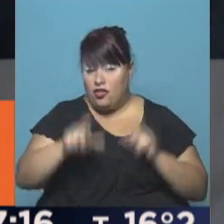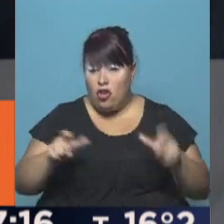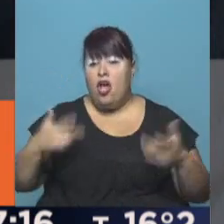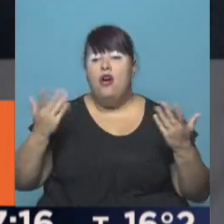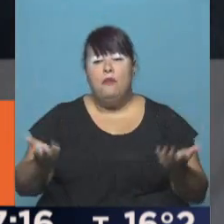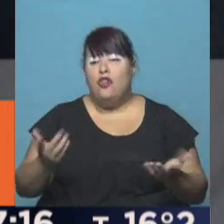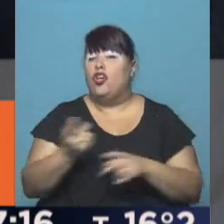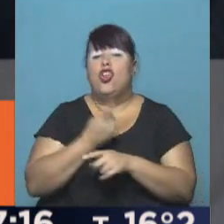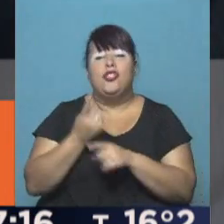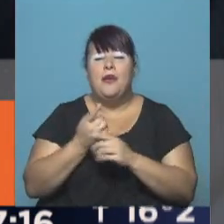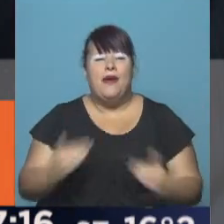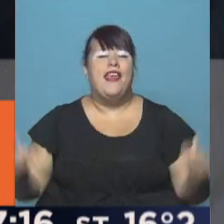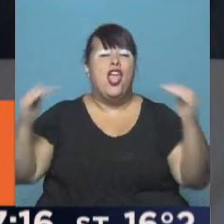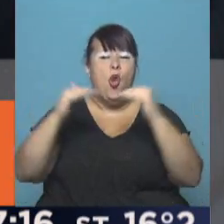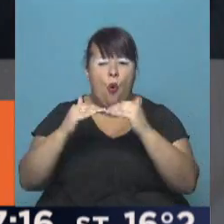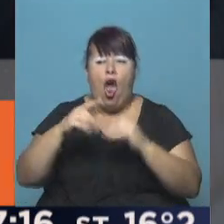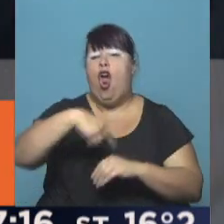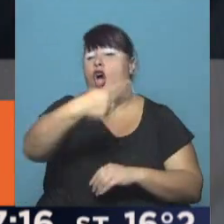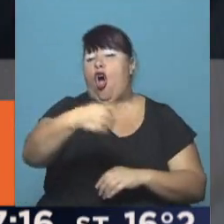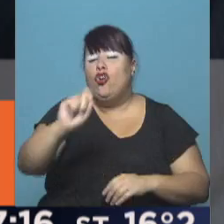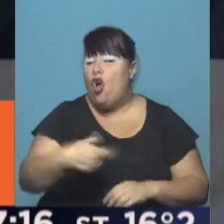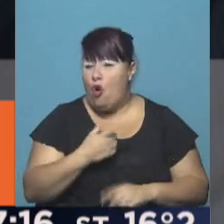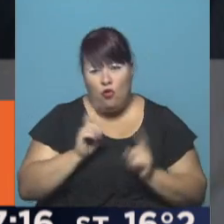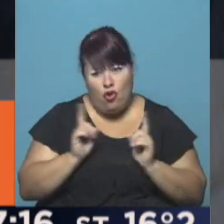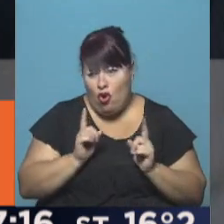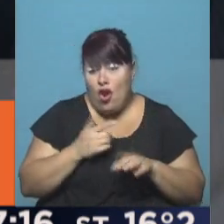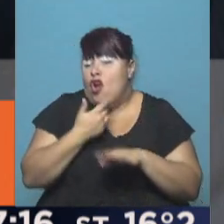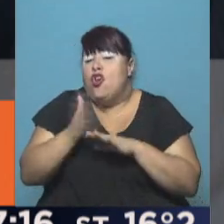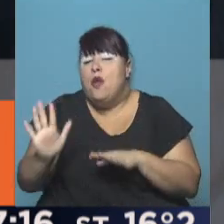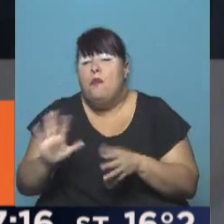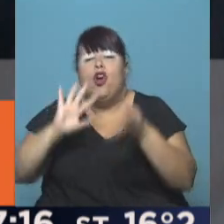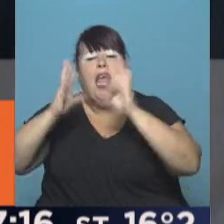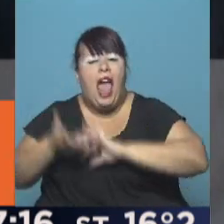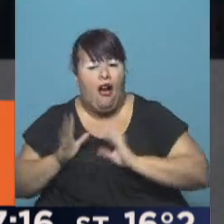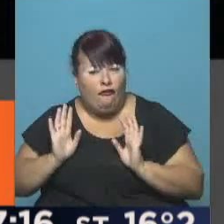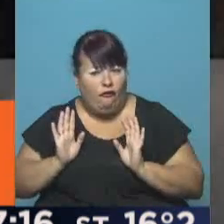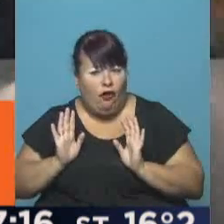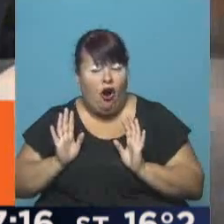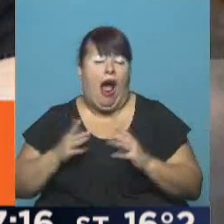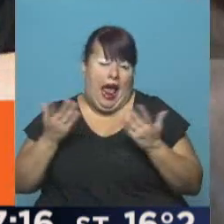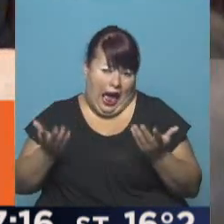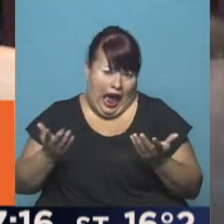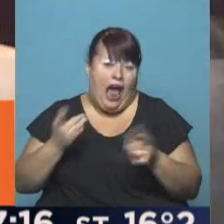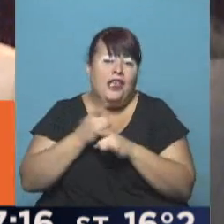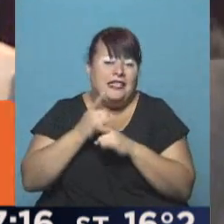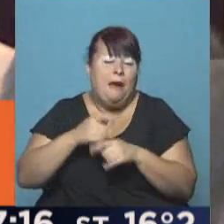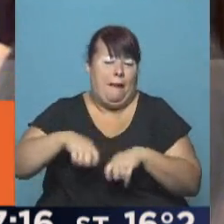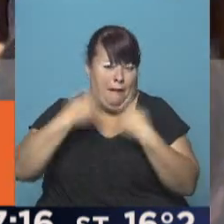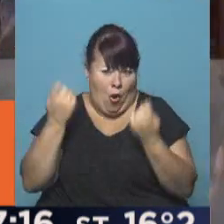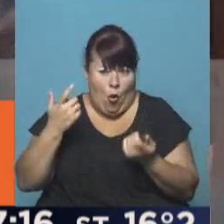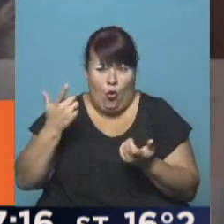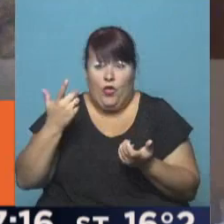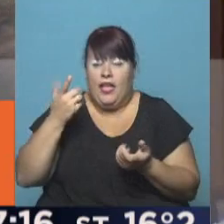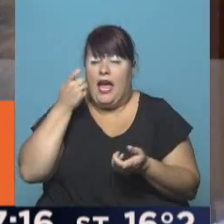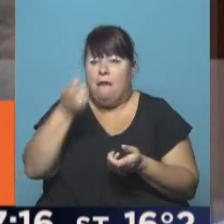por eso no se puede equiparar esto a los delitos comunes más allá del carácter este por supuesto siempre de daños o que tiene un